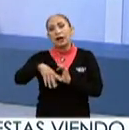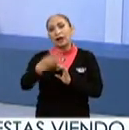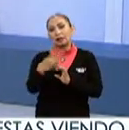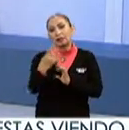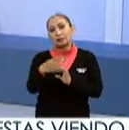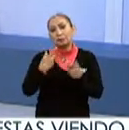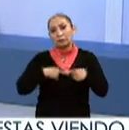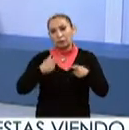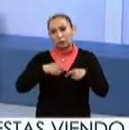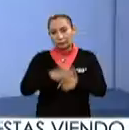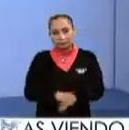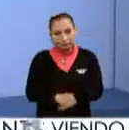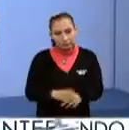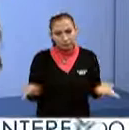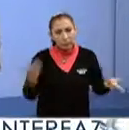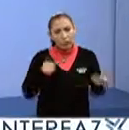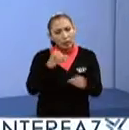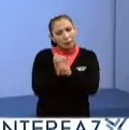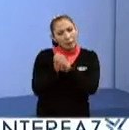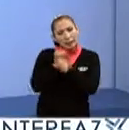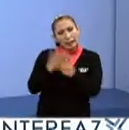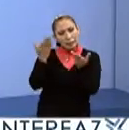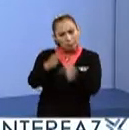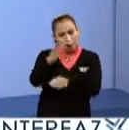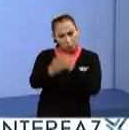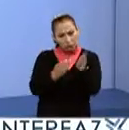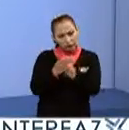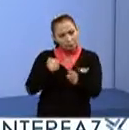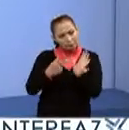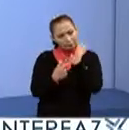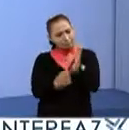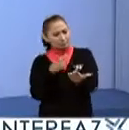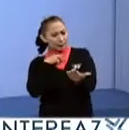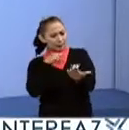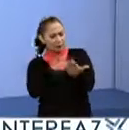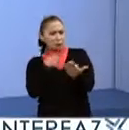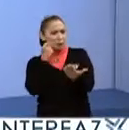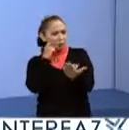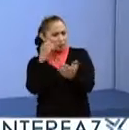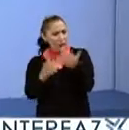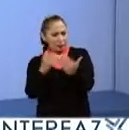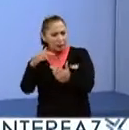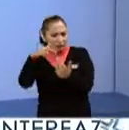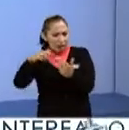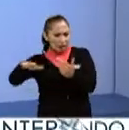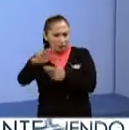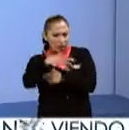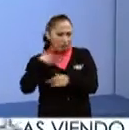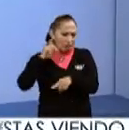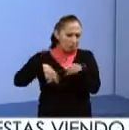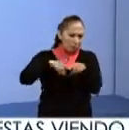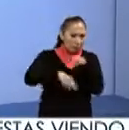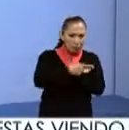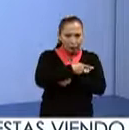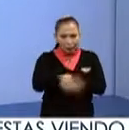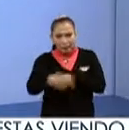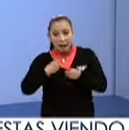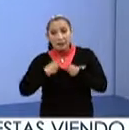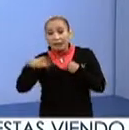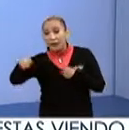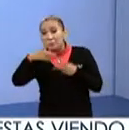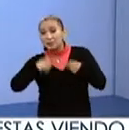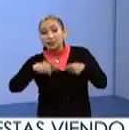3.919.314 personas. Un reporte del Banco Mundial muestra que a pesar de los avances de la región contra la pobreza, la vida